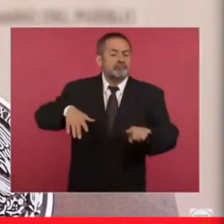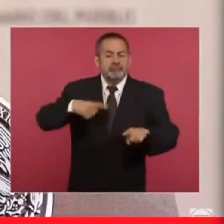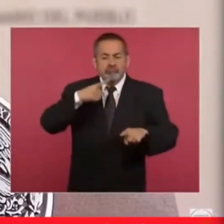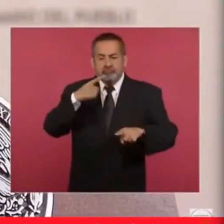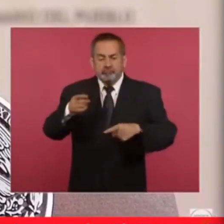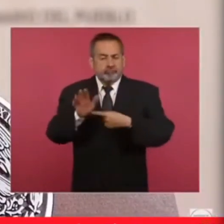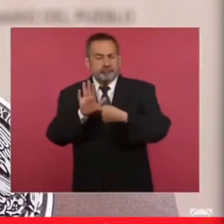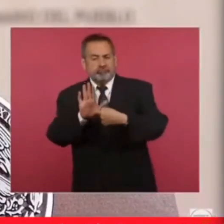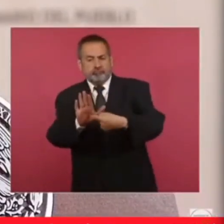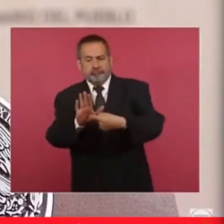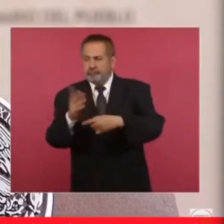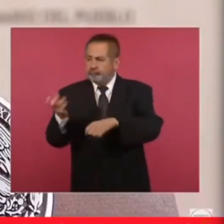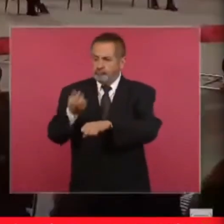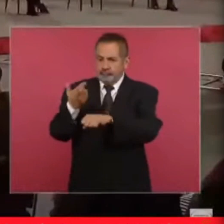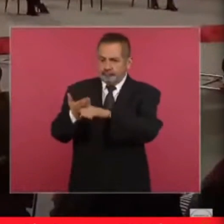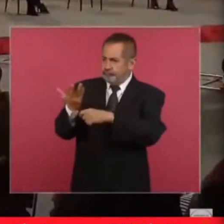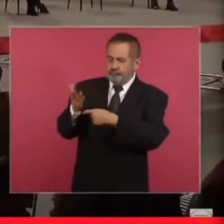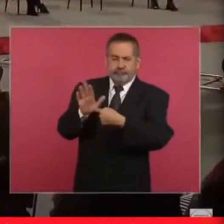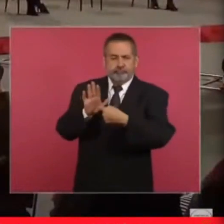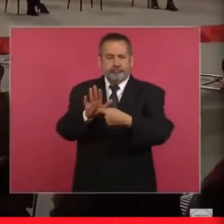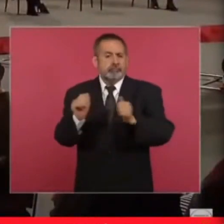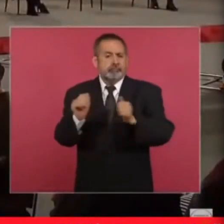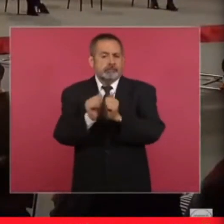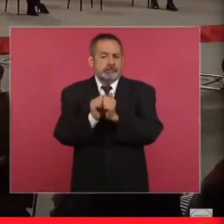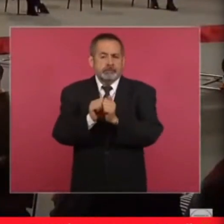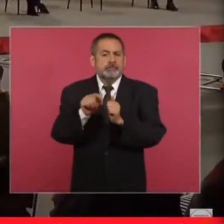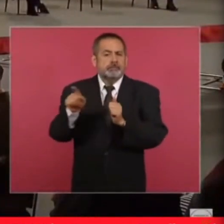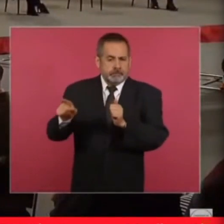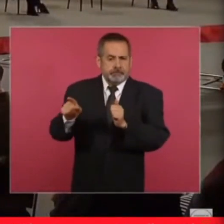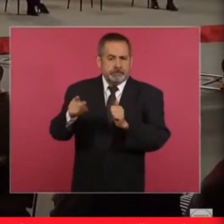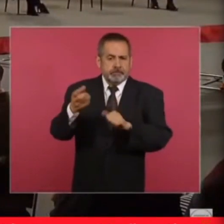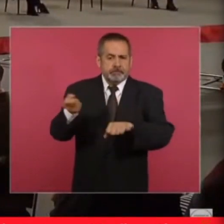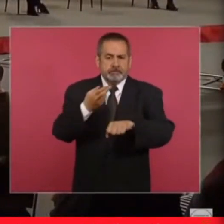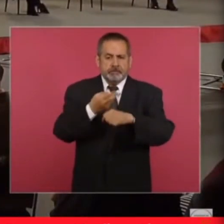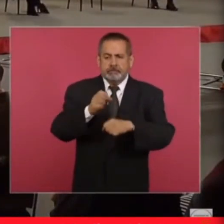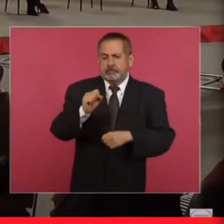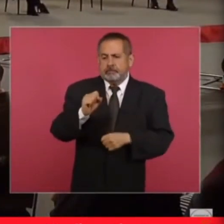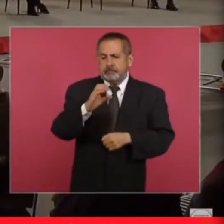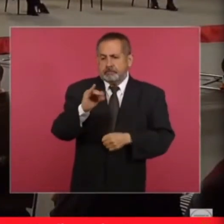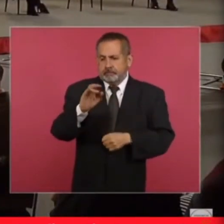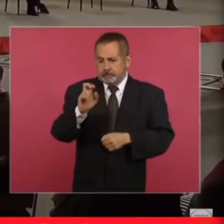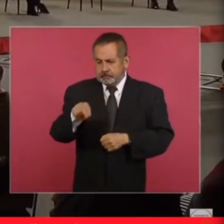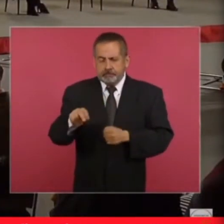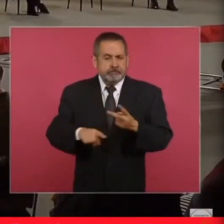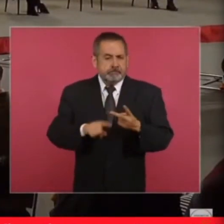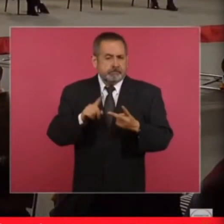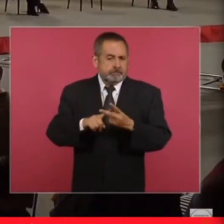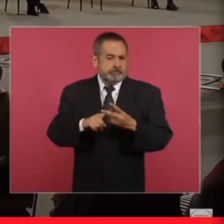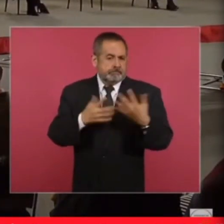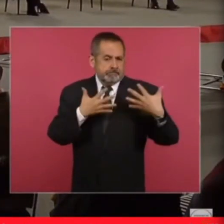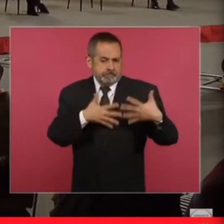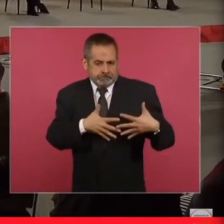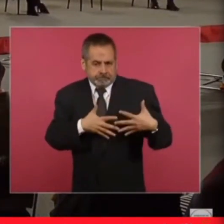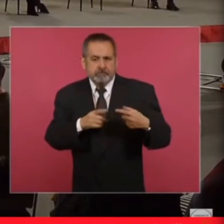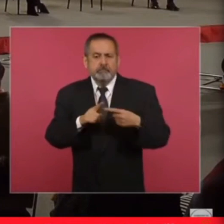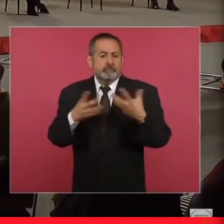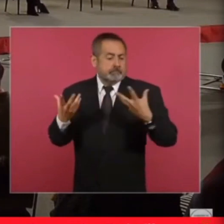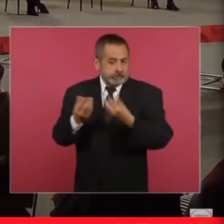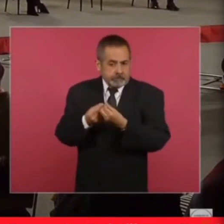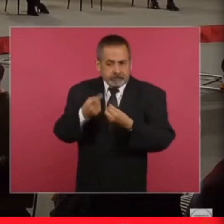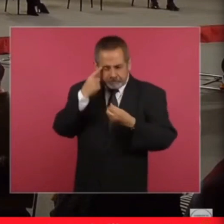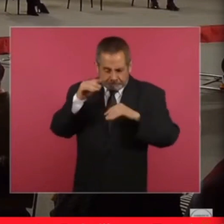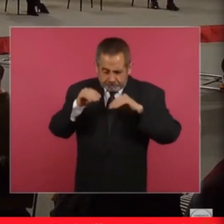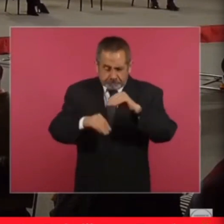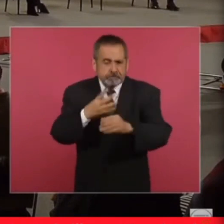como presentó la secretaria, en colaboración con la Secretaría de Bienestar y con Teletón, para lograr sillas y